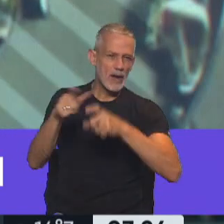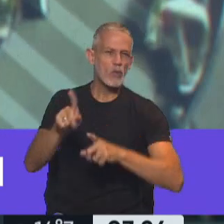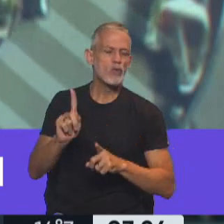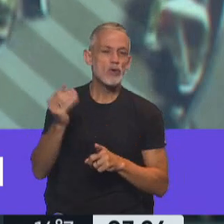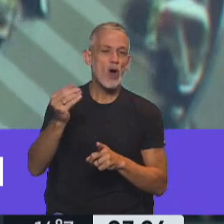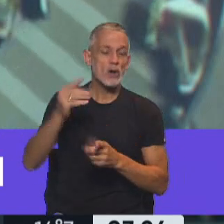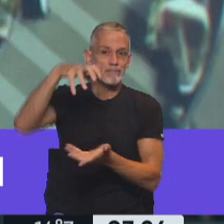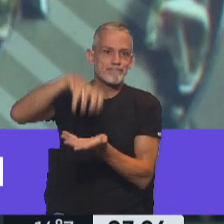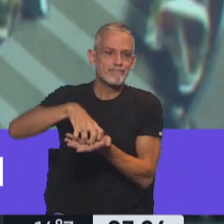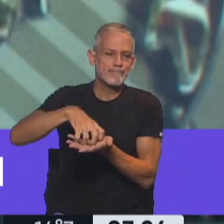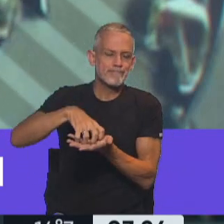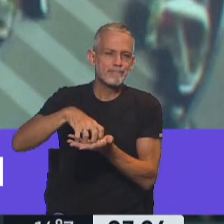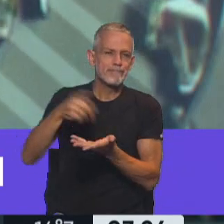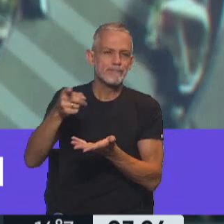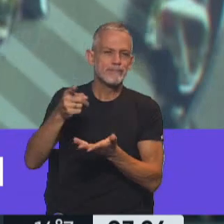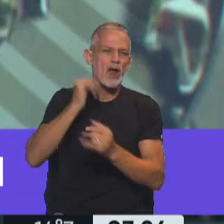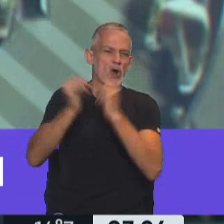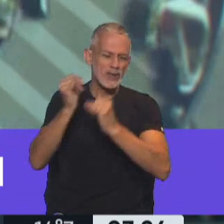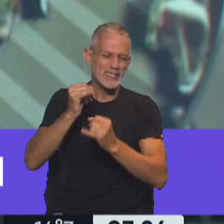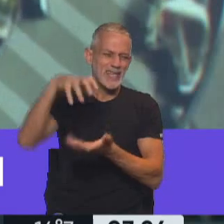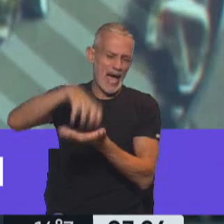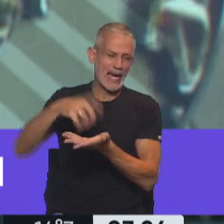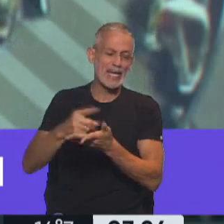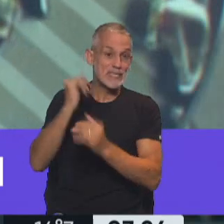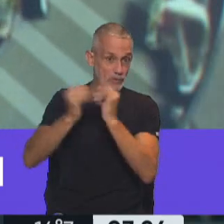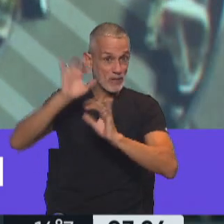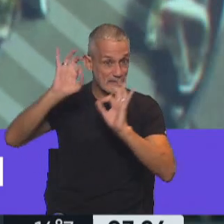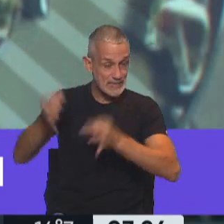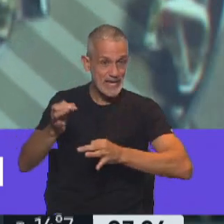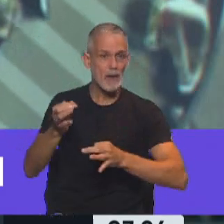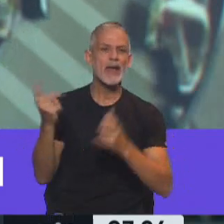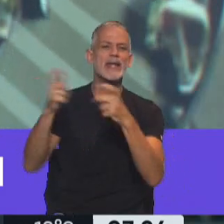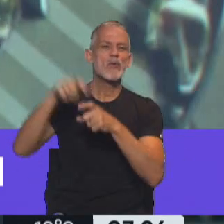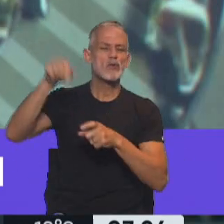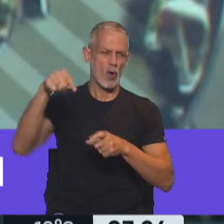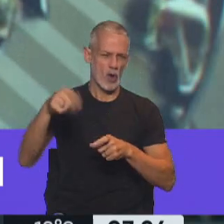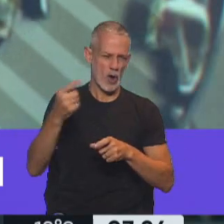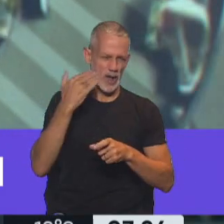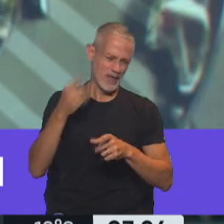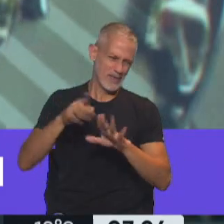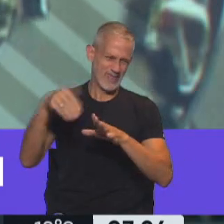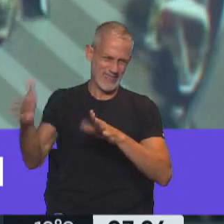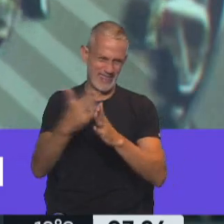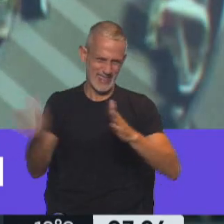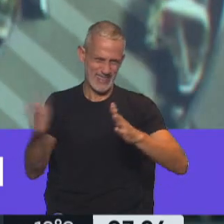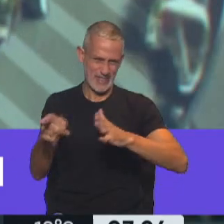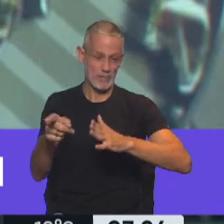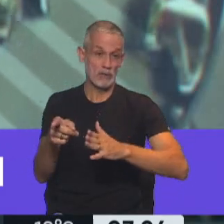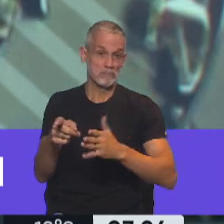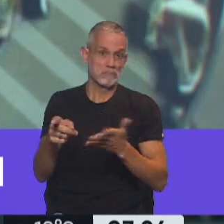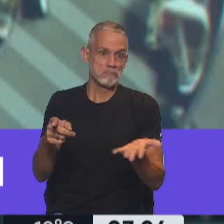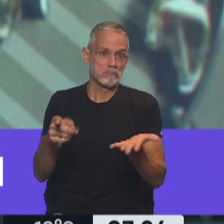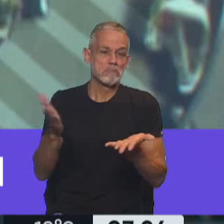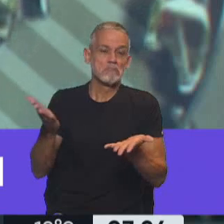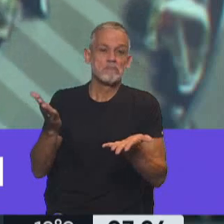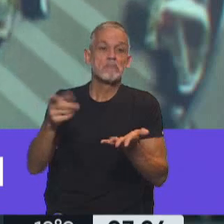la agencia de noticias Bloomberg, que tiene muy buena información de lo que pasa en Washington. Esa reunión, entonces, lo que deberíamos esperar